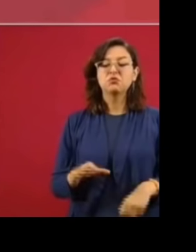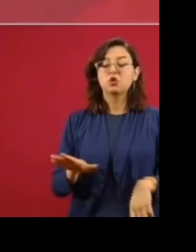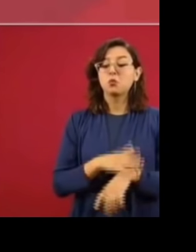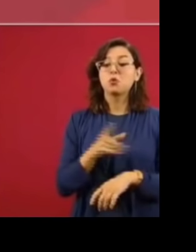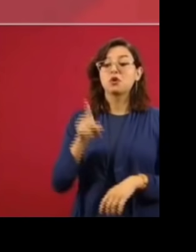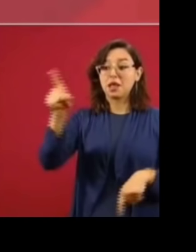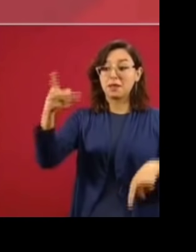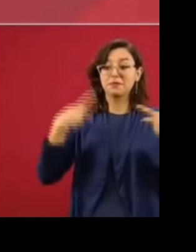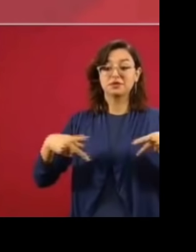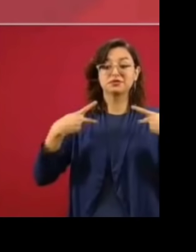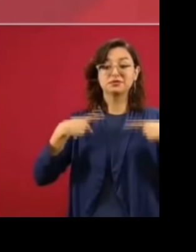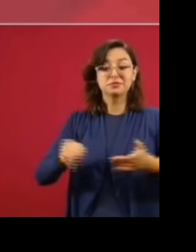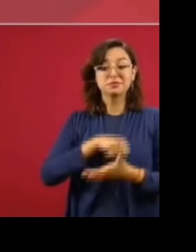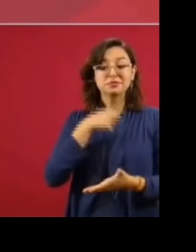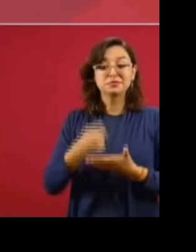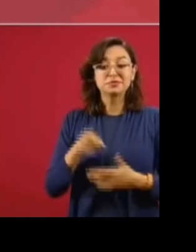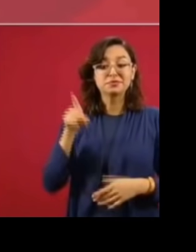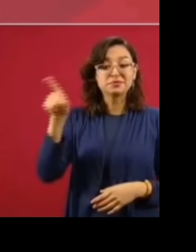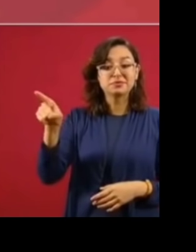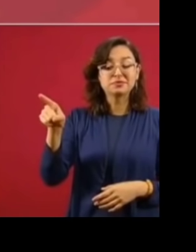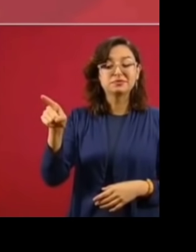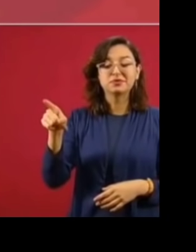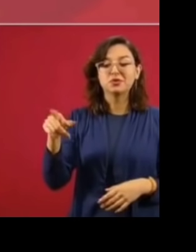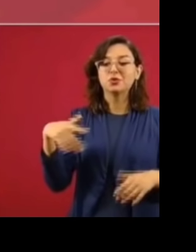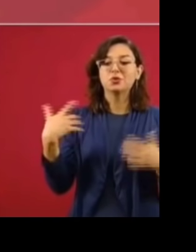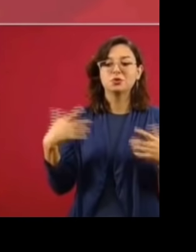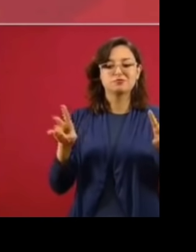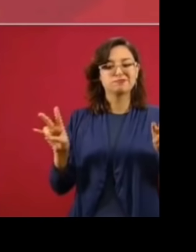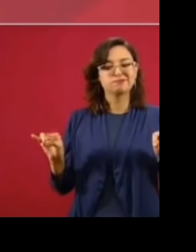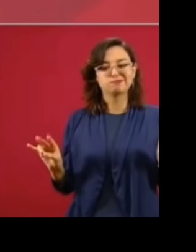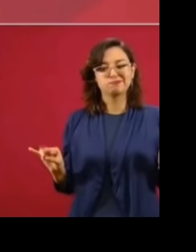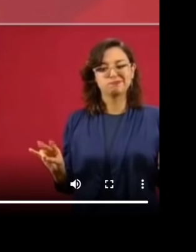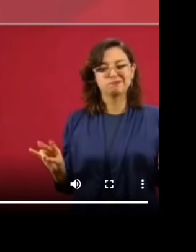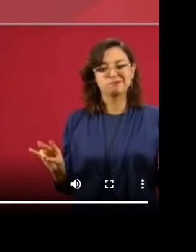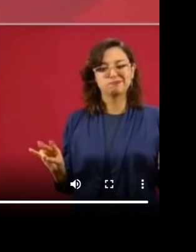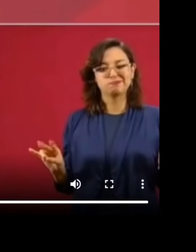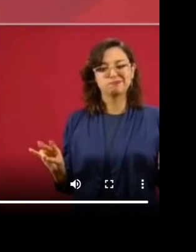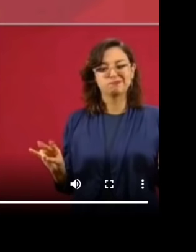tamaulipecos pues son un pueblo muy despierto, muy avispado.